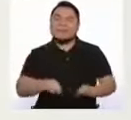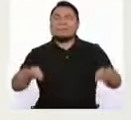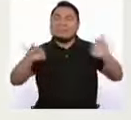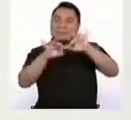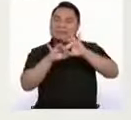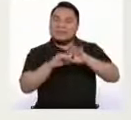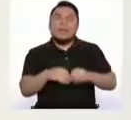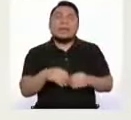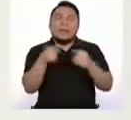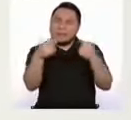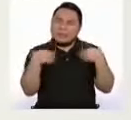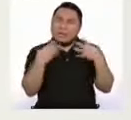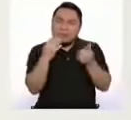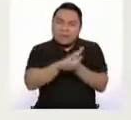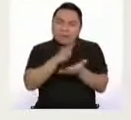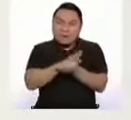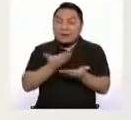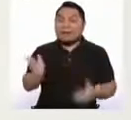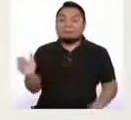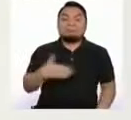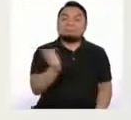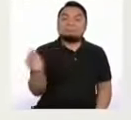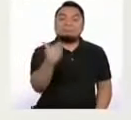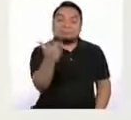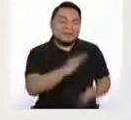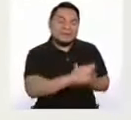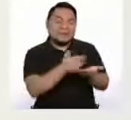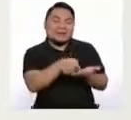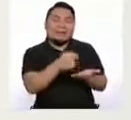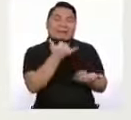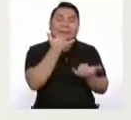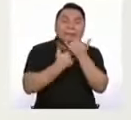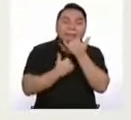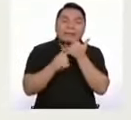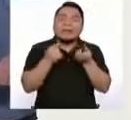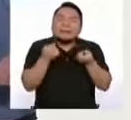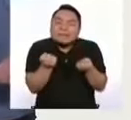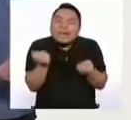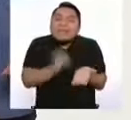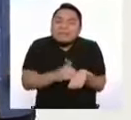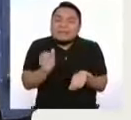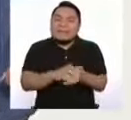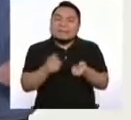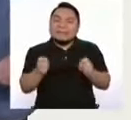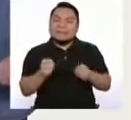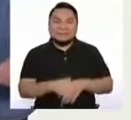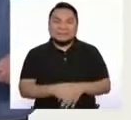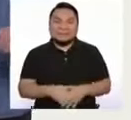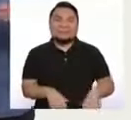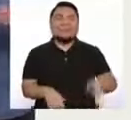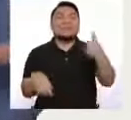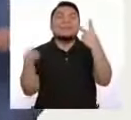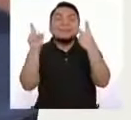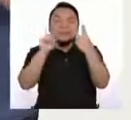varios papeles con laberintos para que puedan equivocarse y tratar de nuevo. 2.